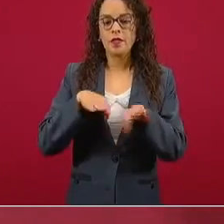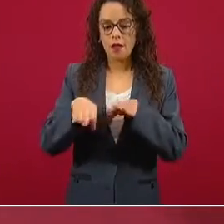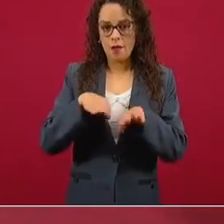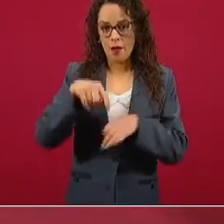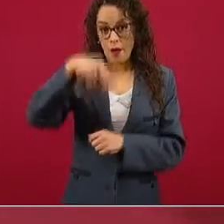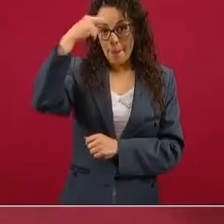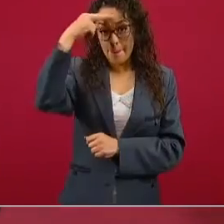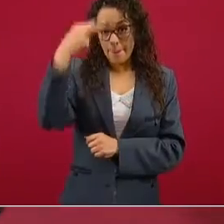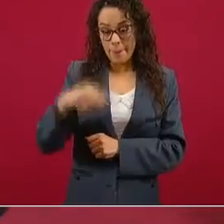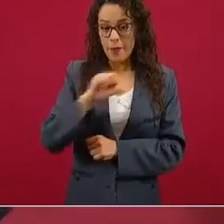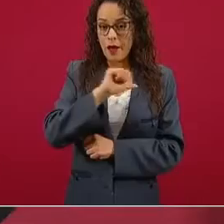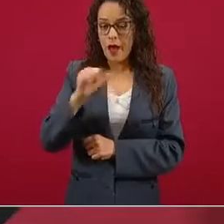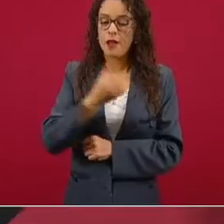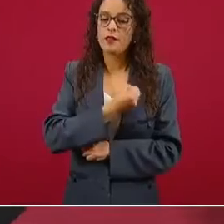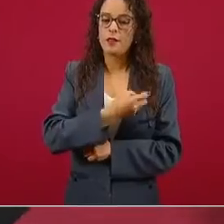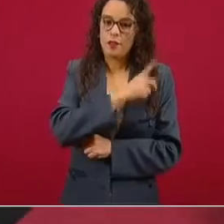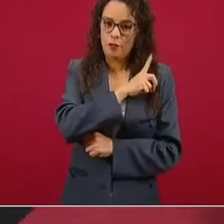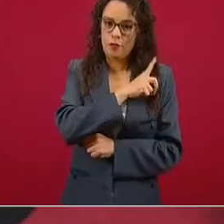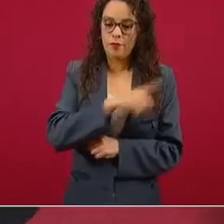México.